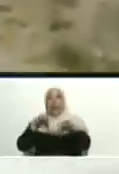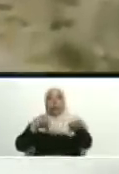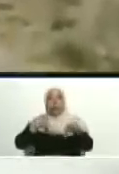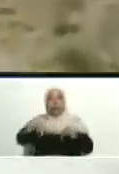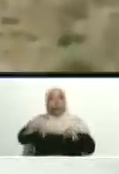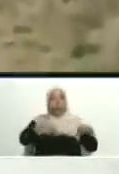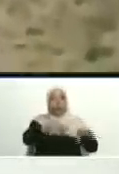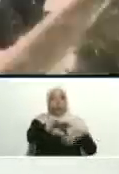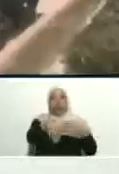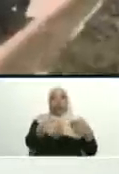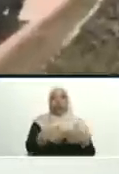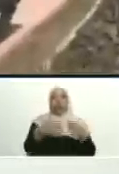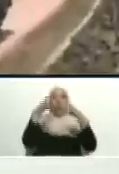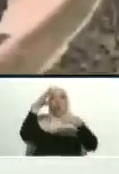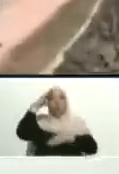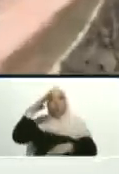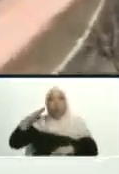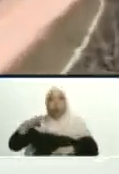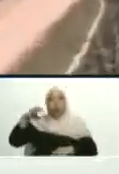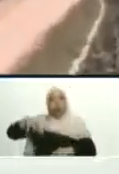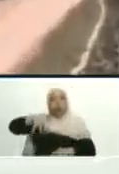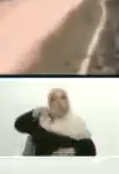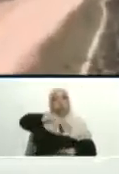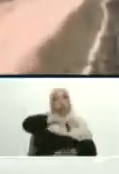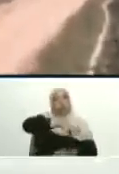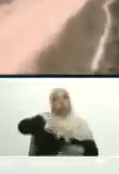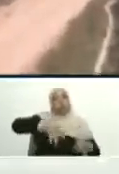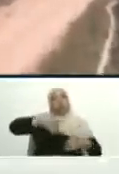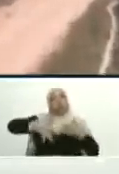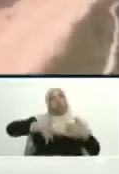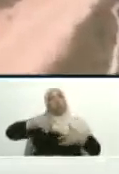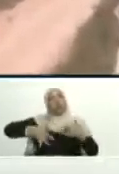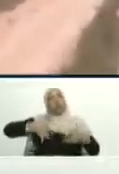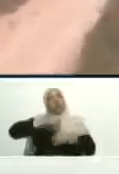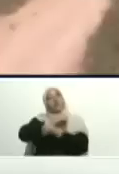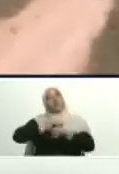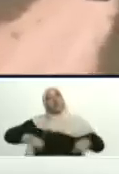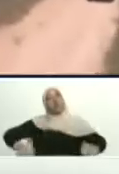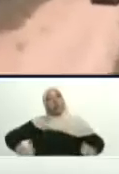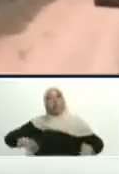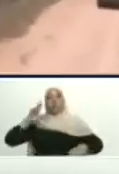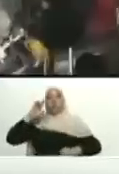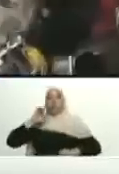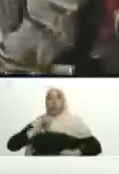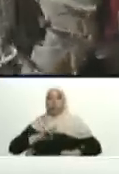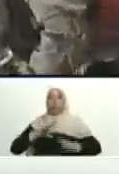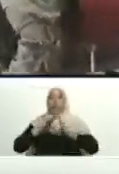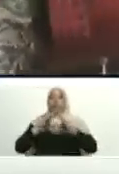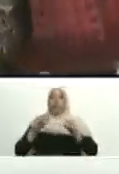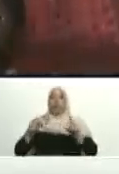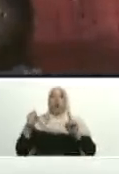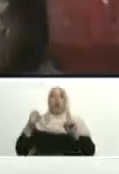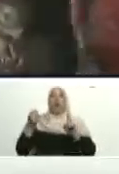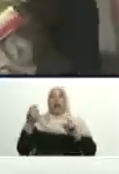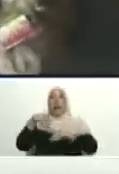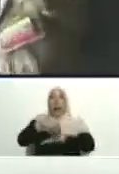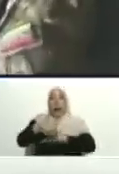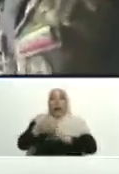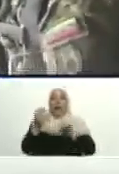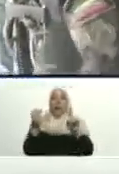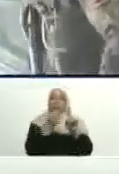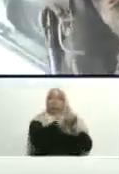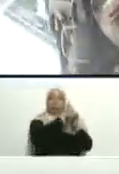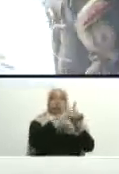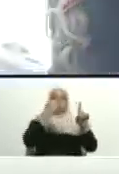en el terreno, el mayor despliegue operativo de nuestra Fuerza Armada Nacional Bolivariana, combatiendo las